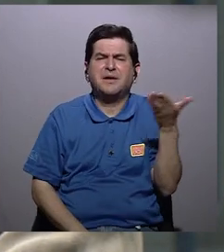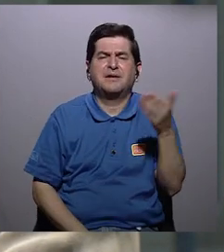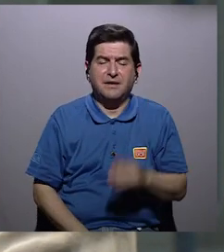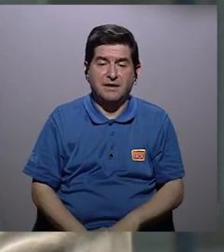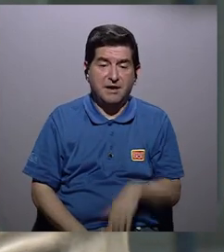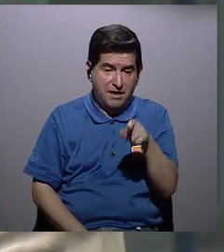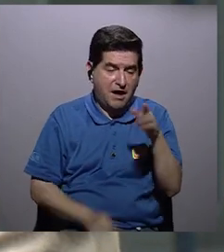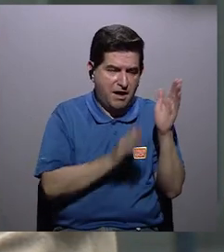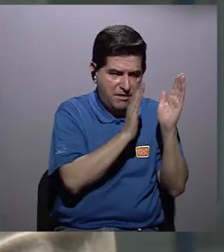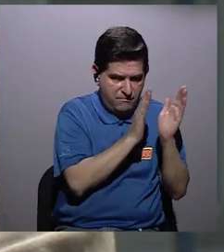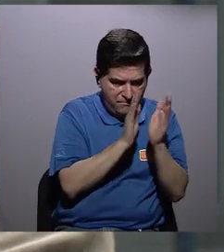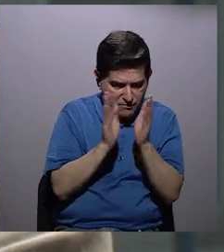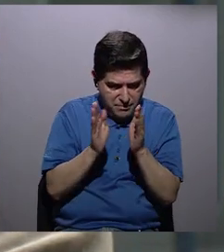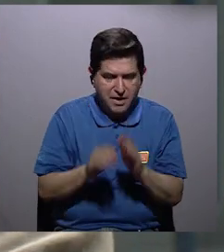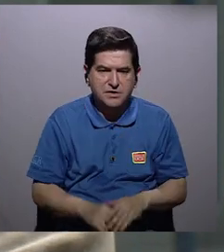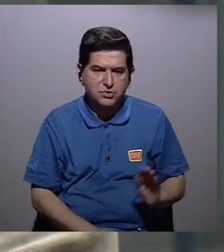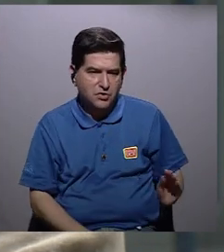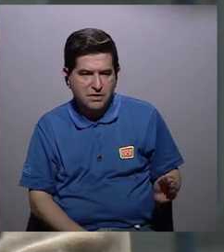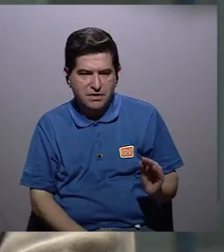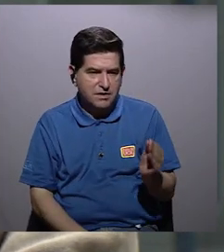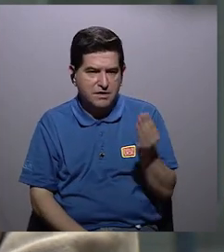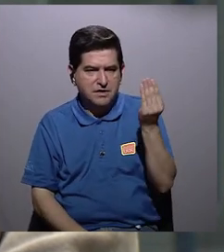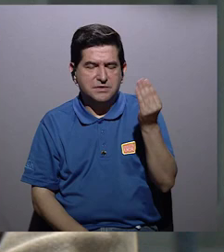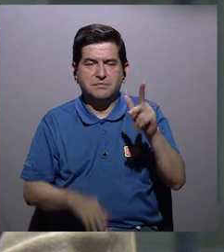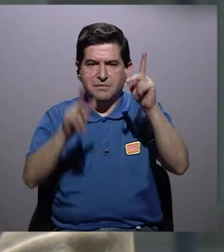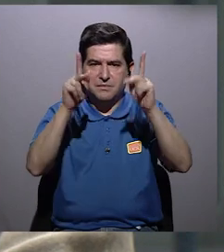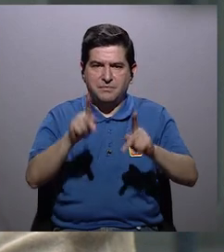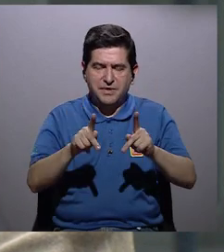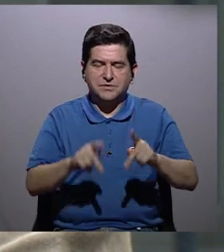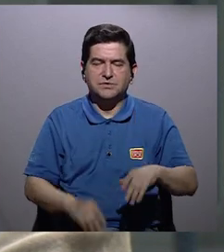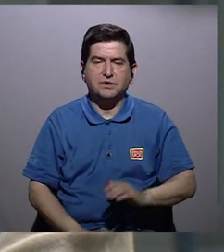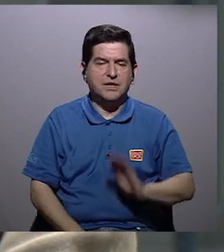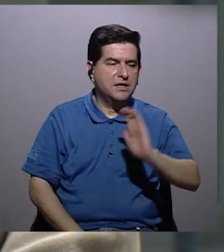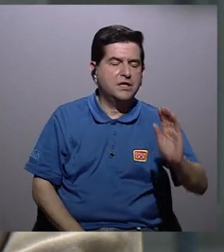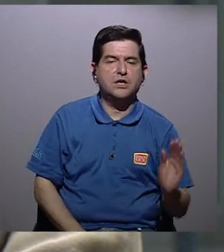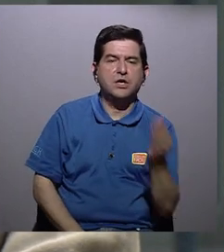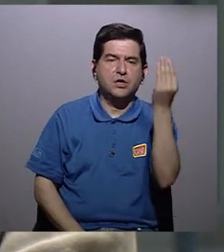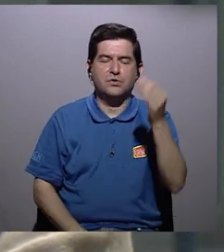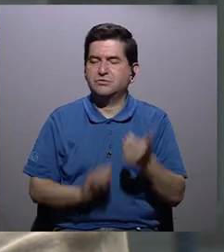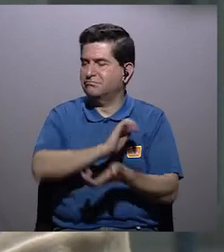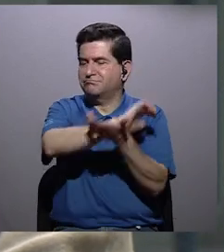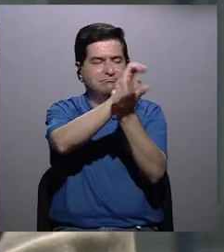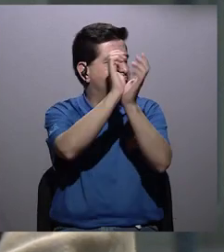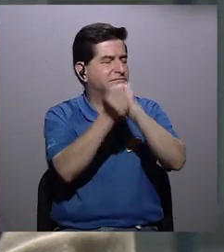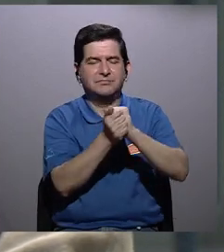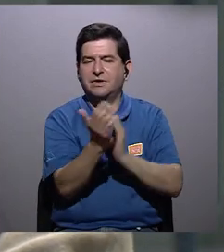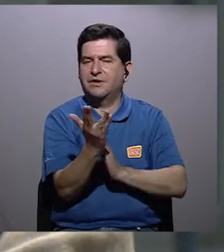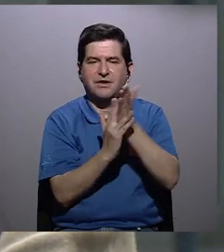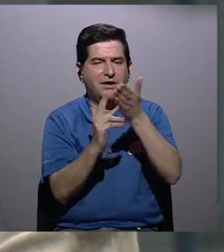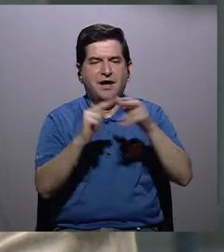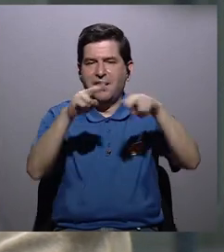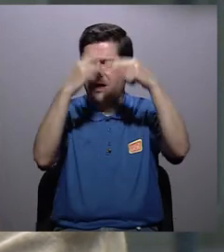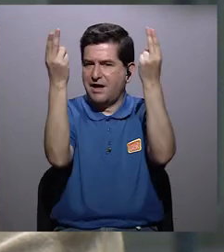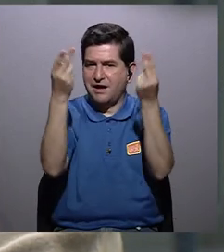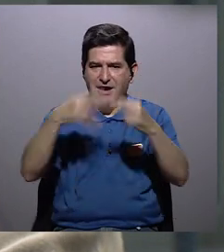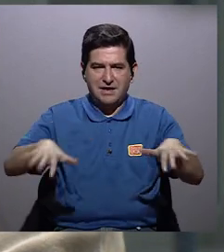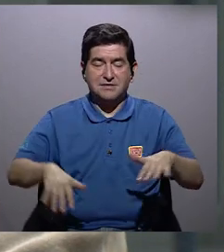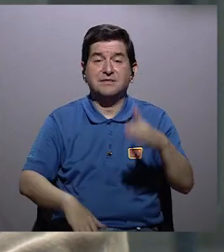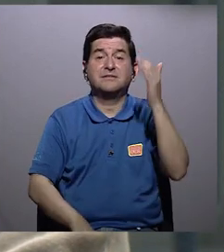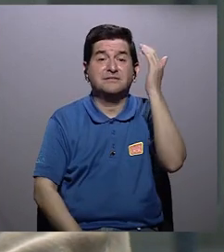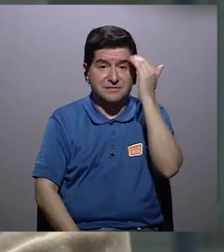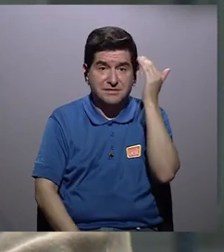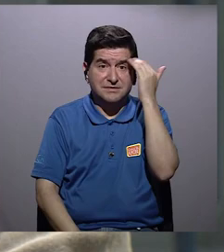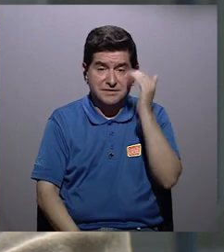en la formación, en la crianza de las personas menores. Eso no ha variado con el acceso al internet y sabemos